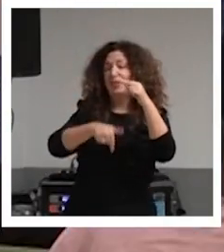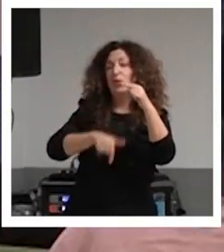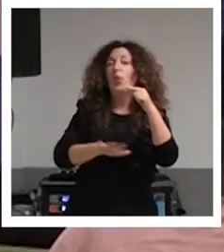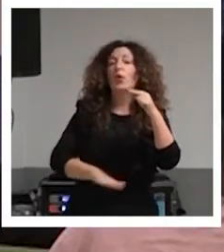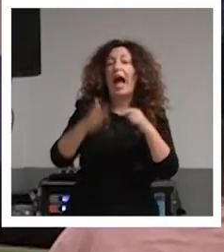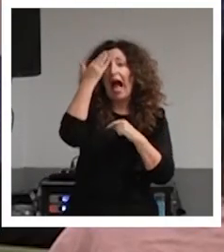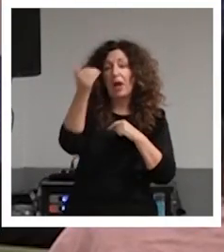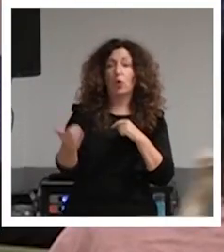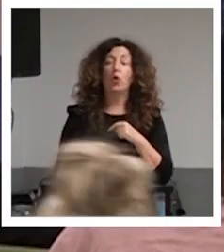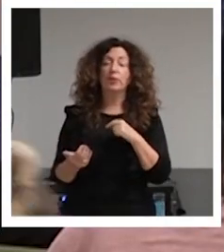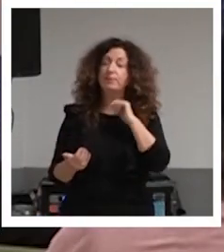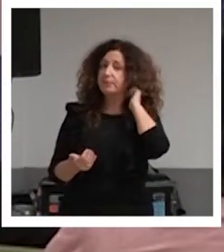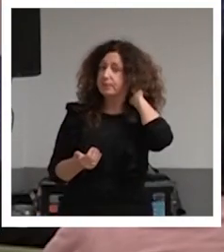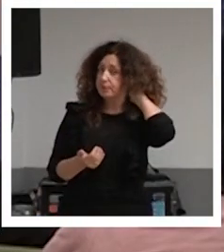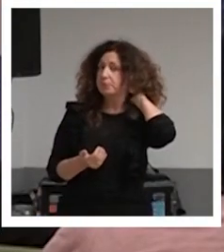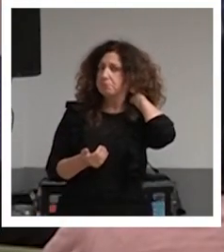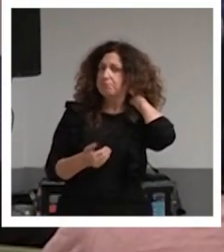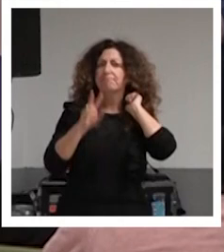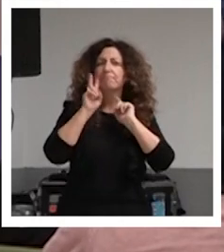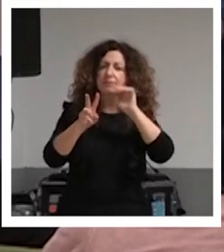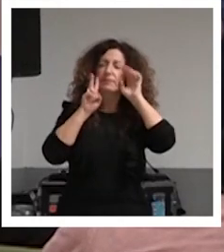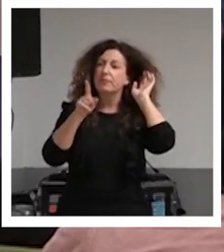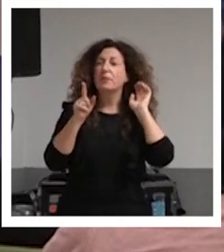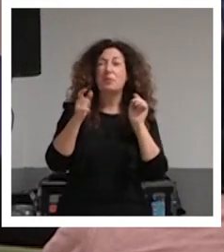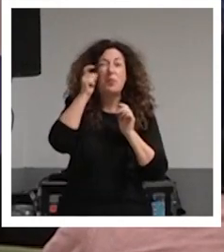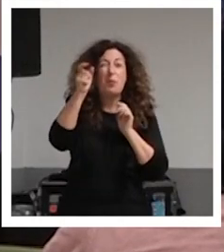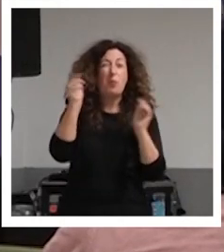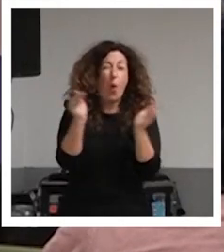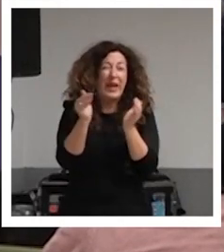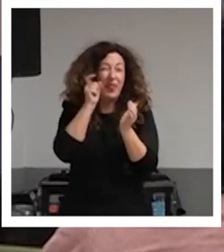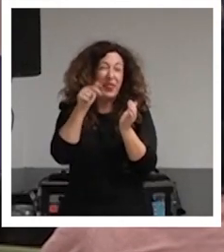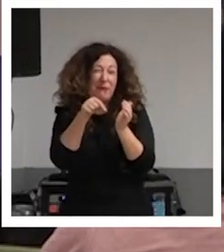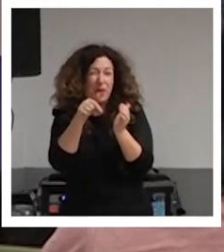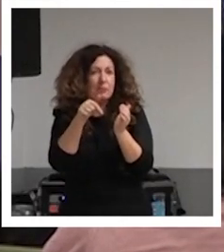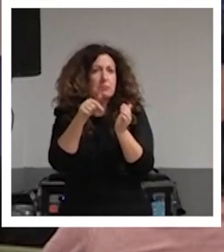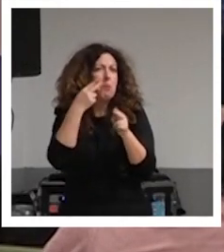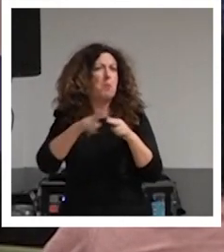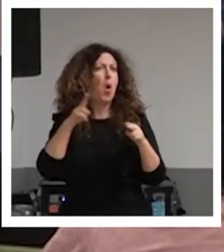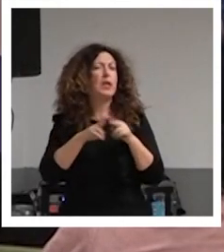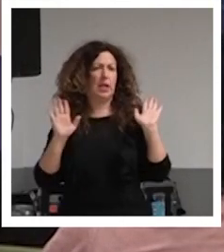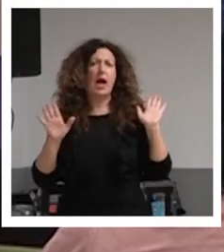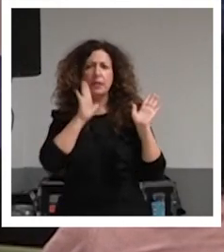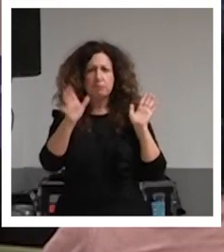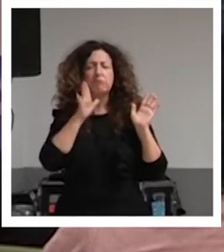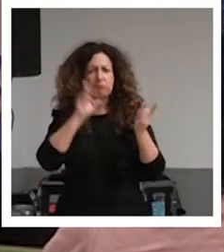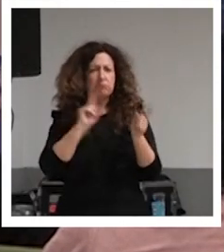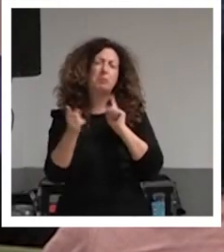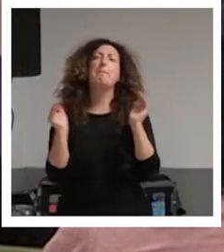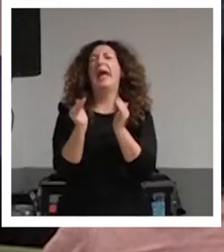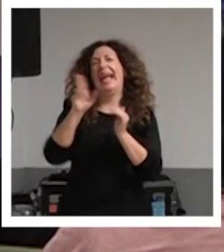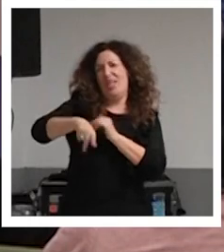alcorcón se está viendo como un pequeño municipio al final puede hacer grandes políticas bueno